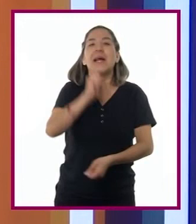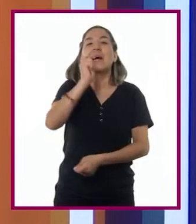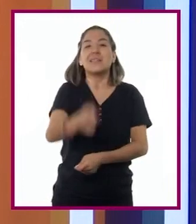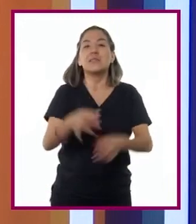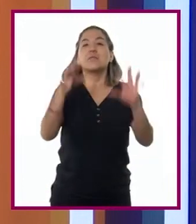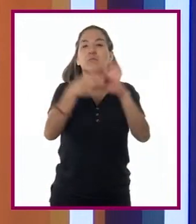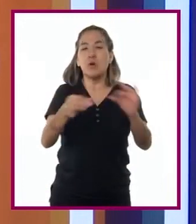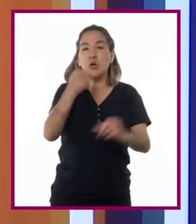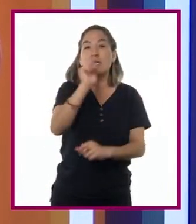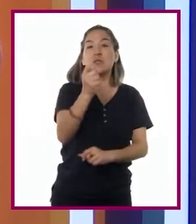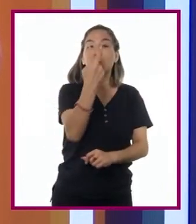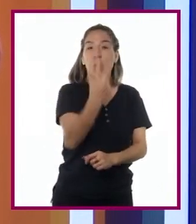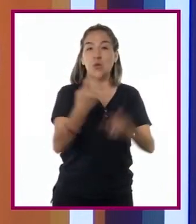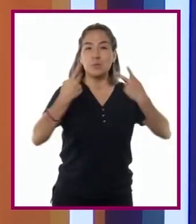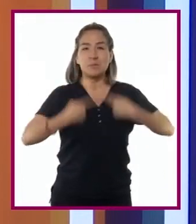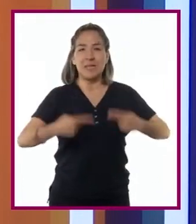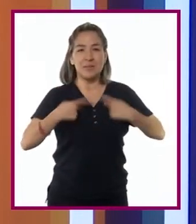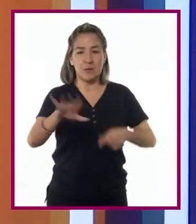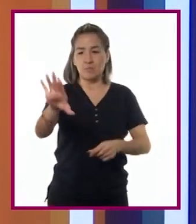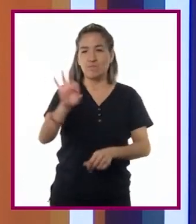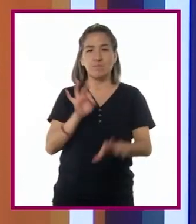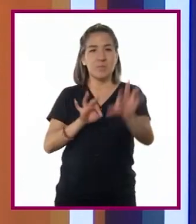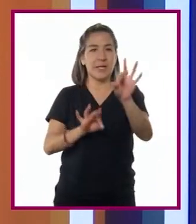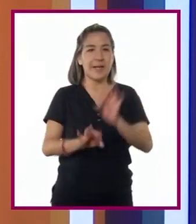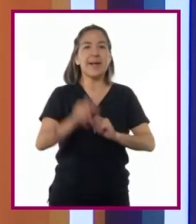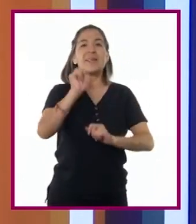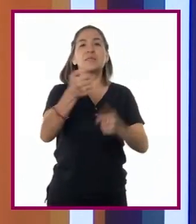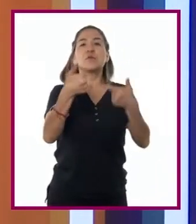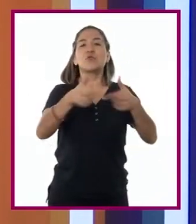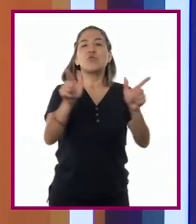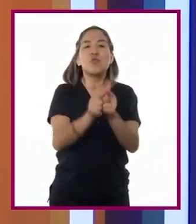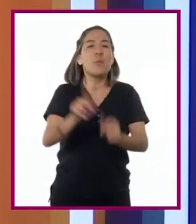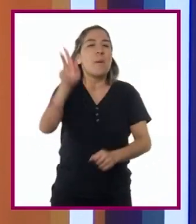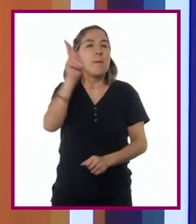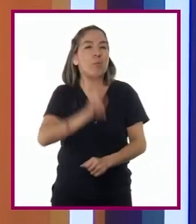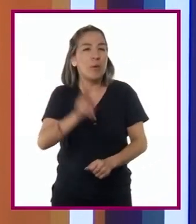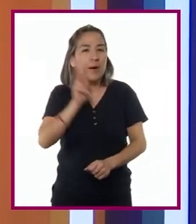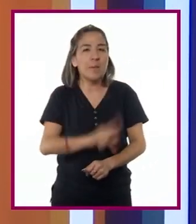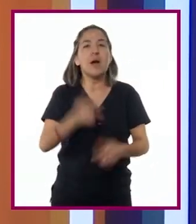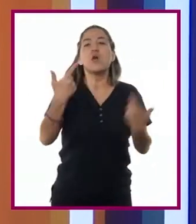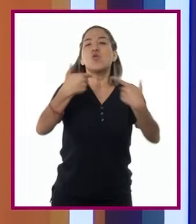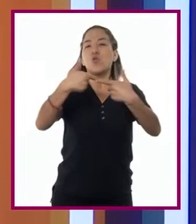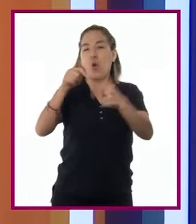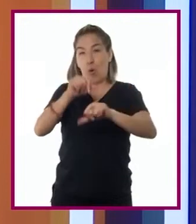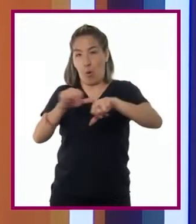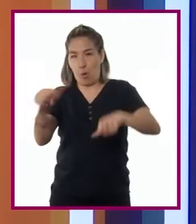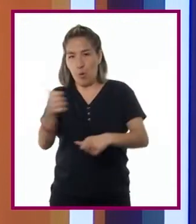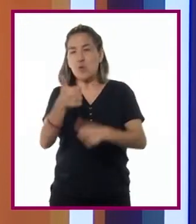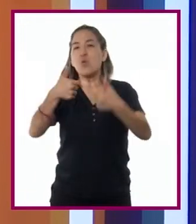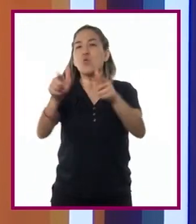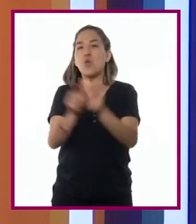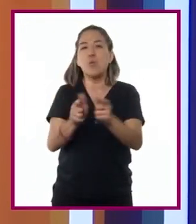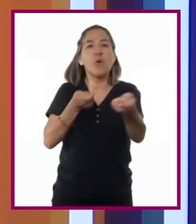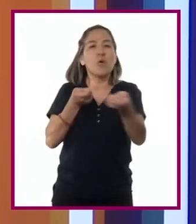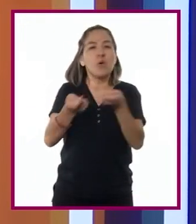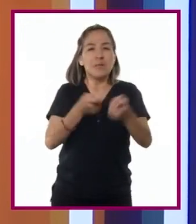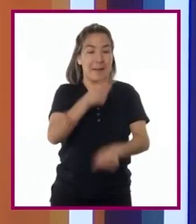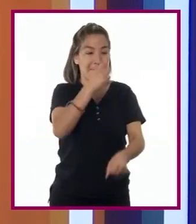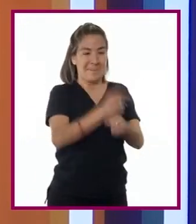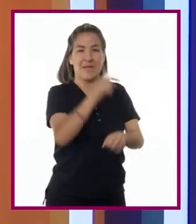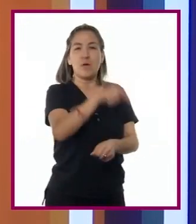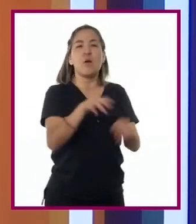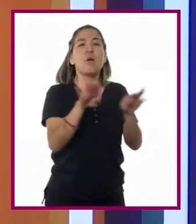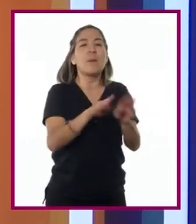dos grupos de personas, llamados grupo experimental y grupo de control. El primero recibe la terapia